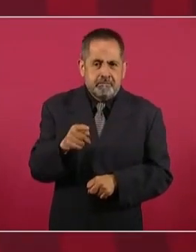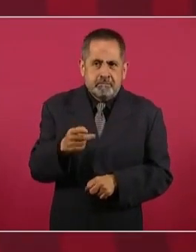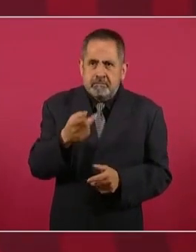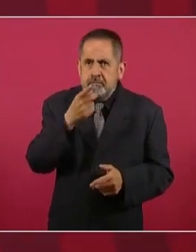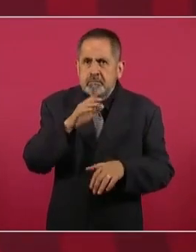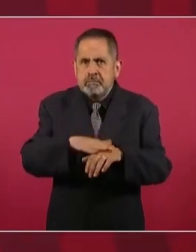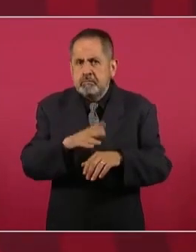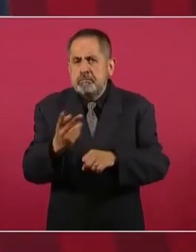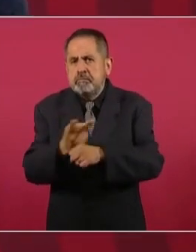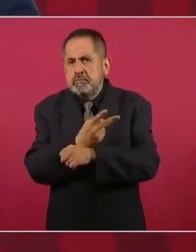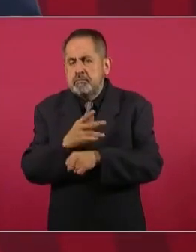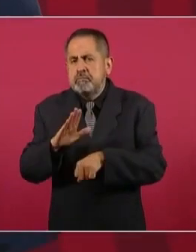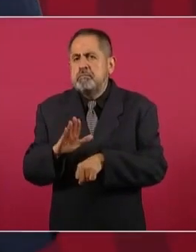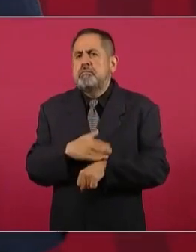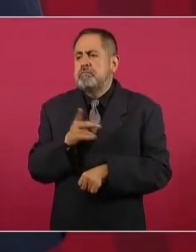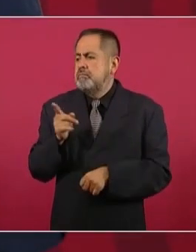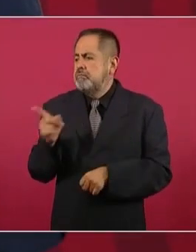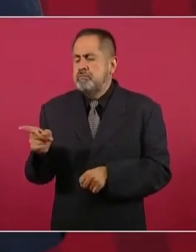ante esto?